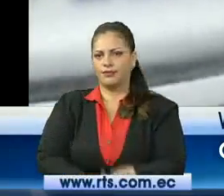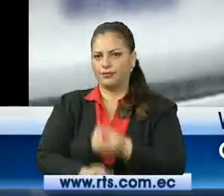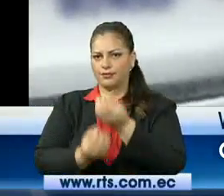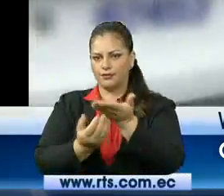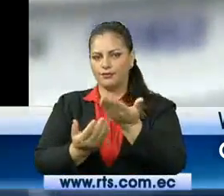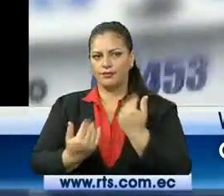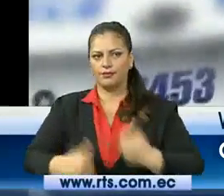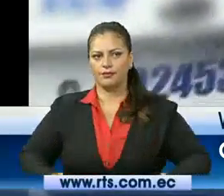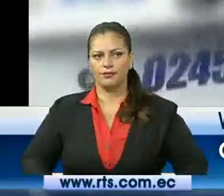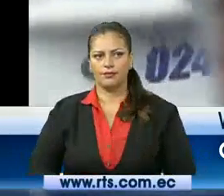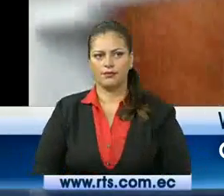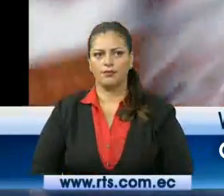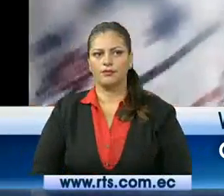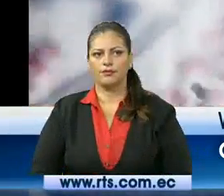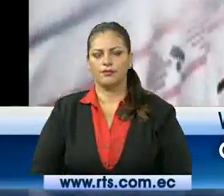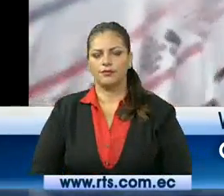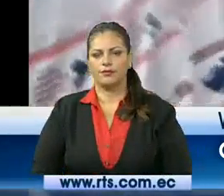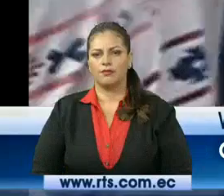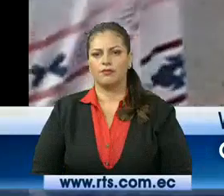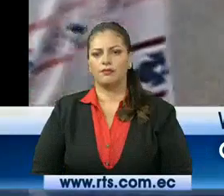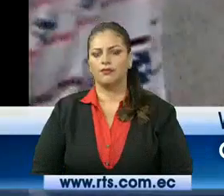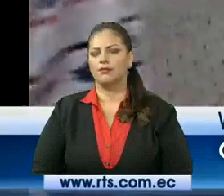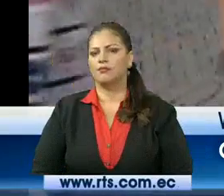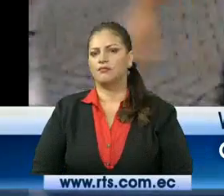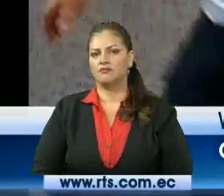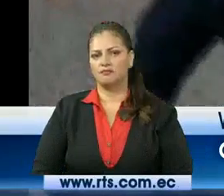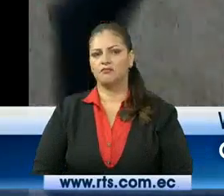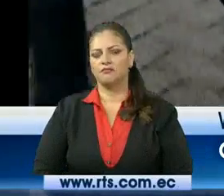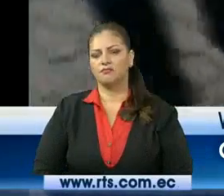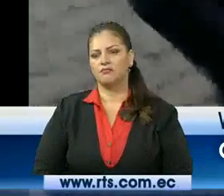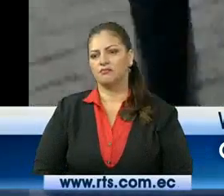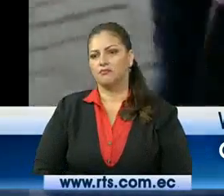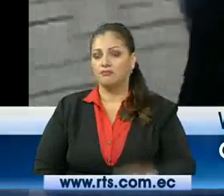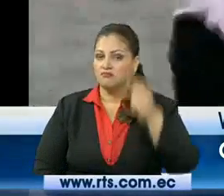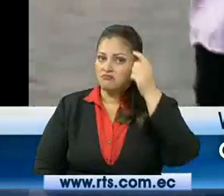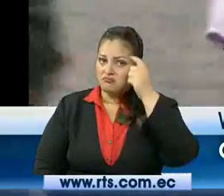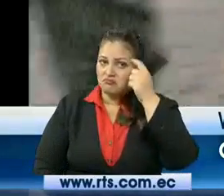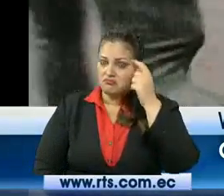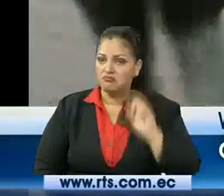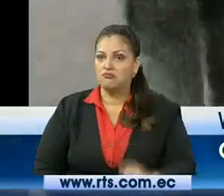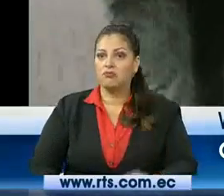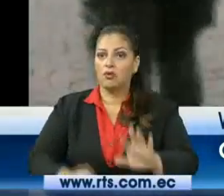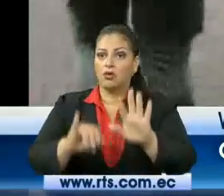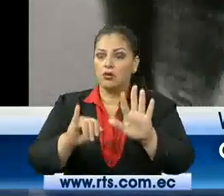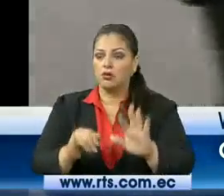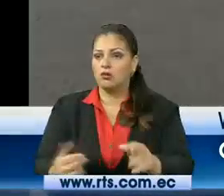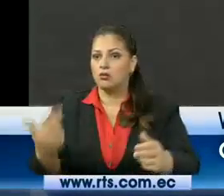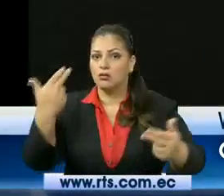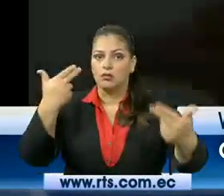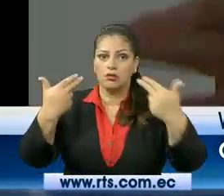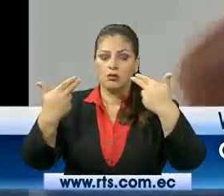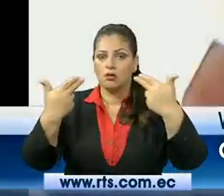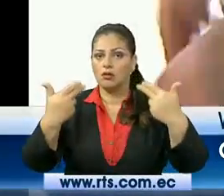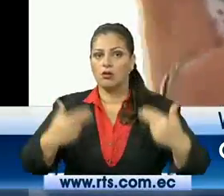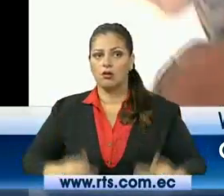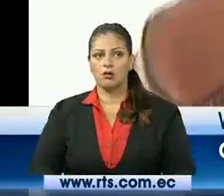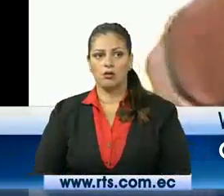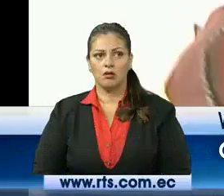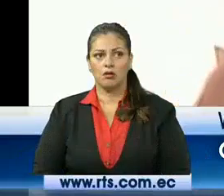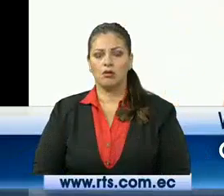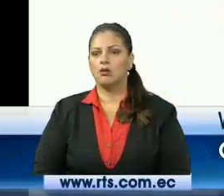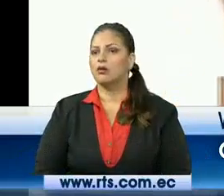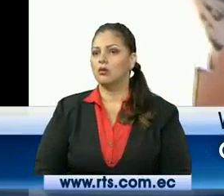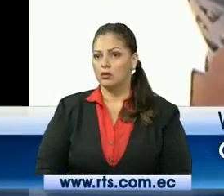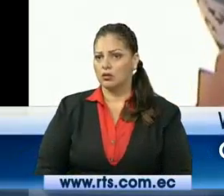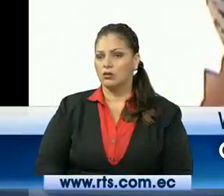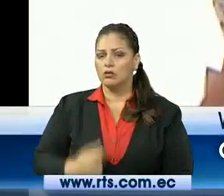que me han tenido casado o habido por ahí un derrotero, un gato. Resulta que ahí se me meten dos tipos. Entonces yo digo, señores, espérense que no puedo entrar aquí. Y ahí fue que me sacan el